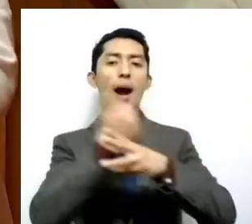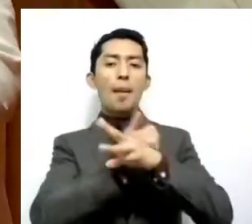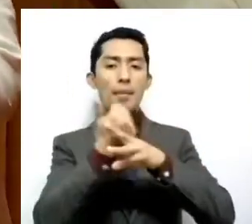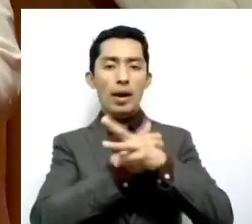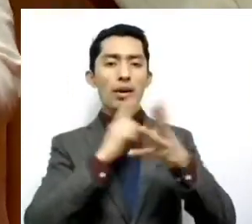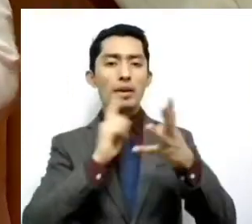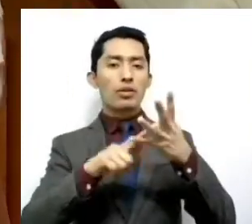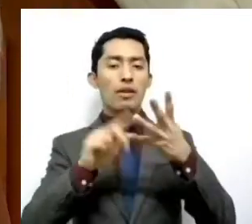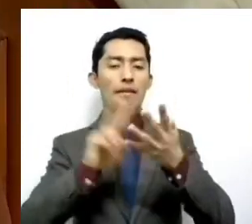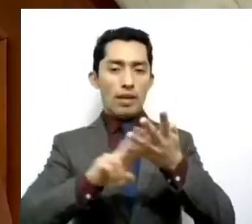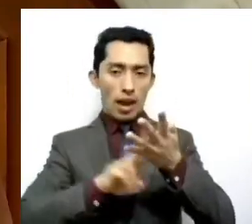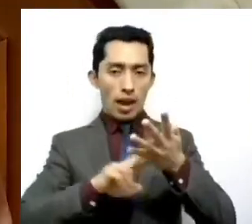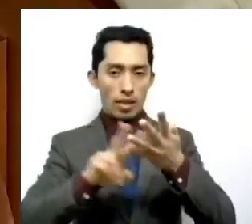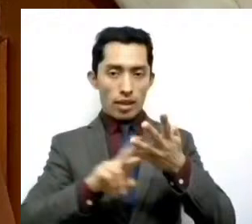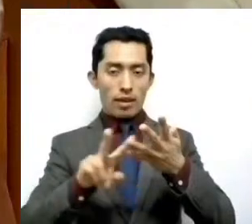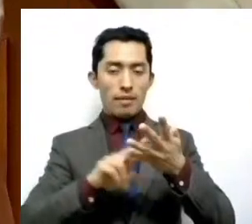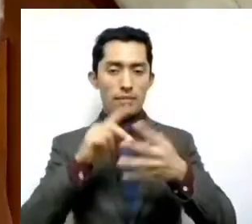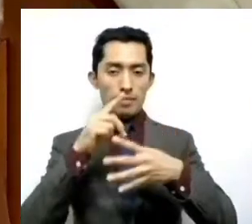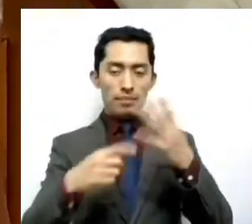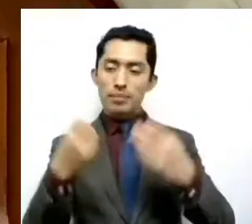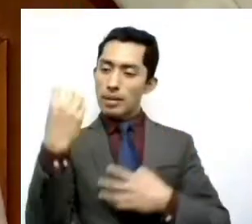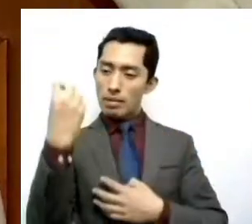verde.